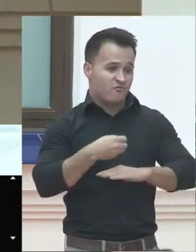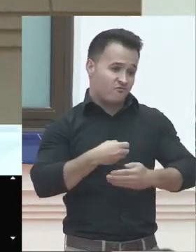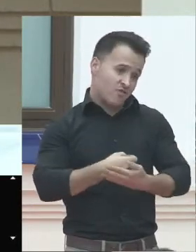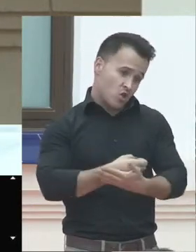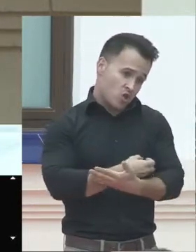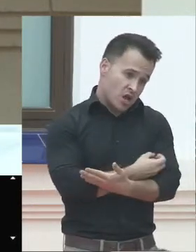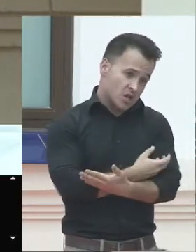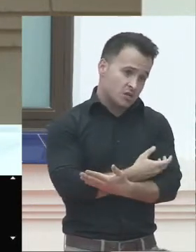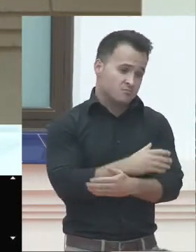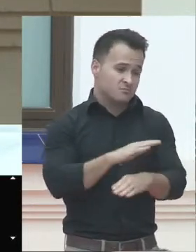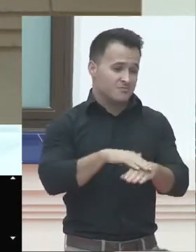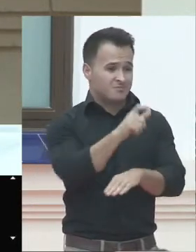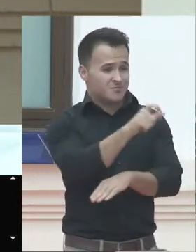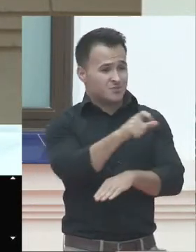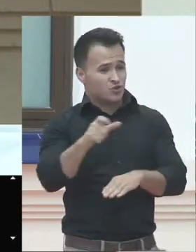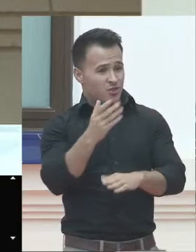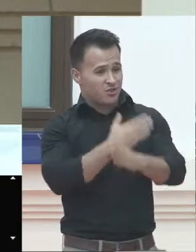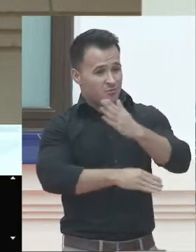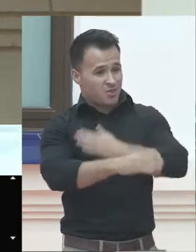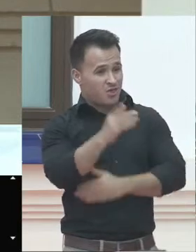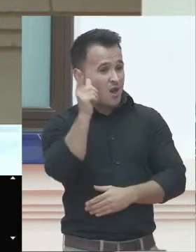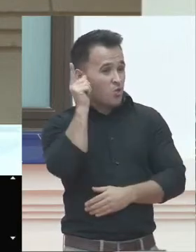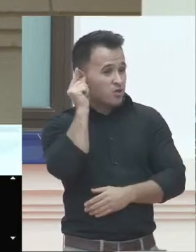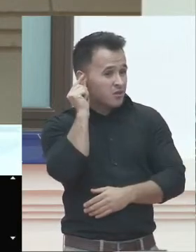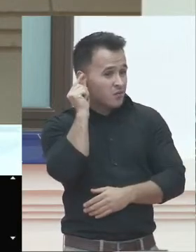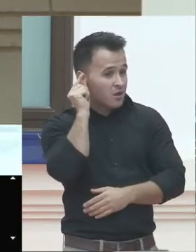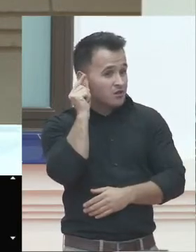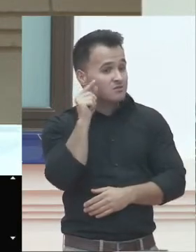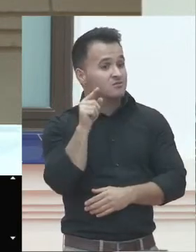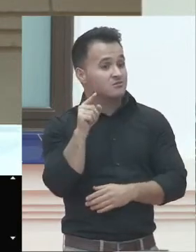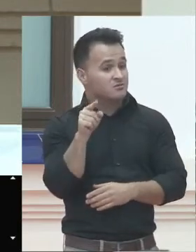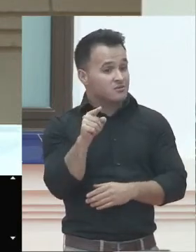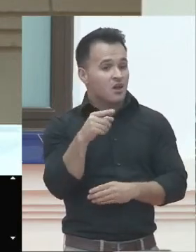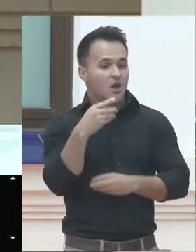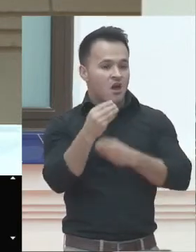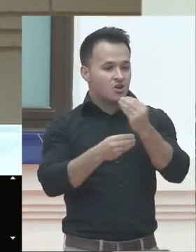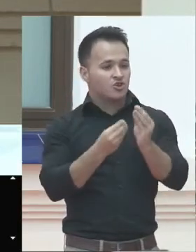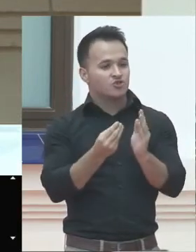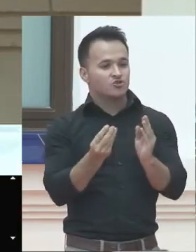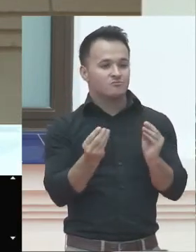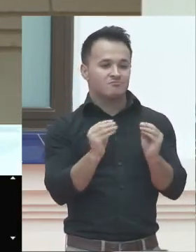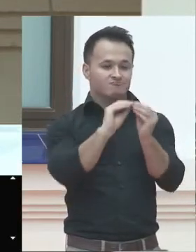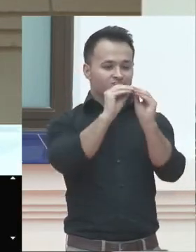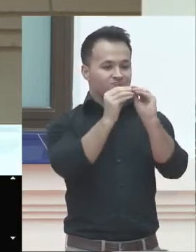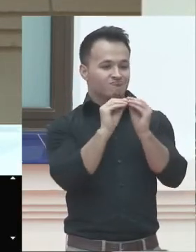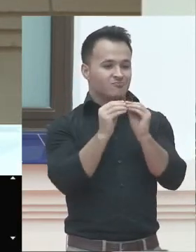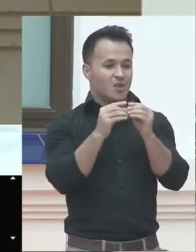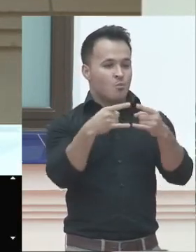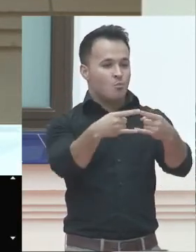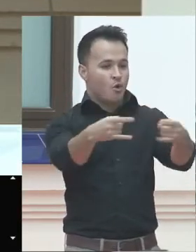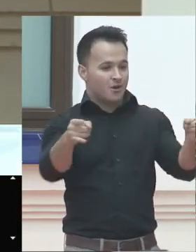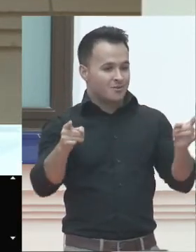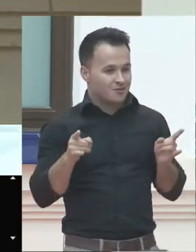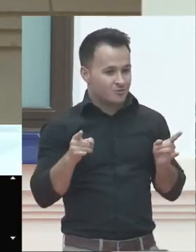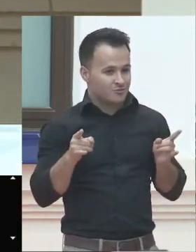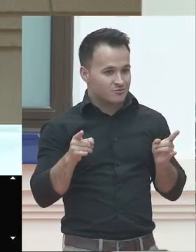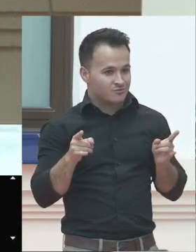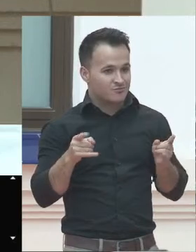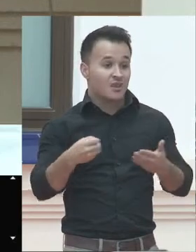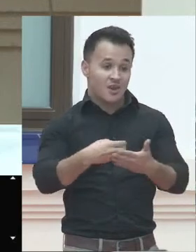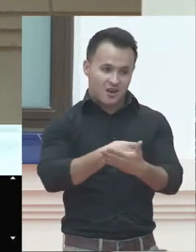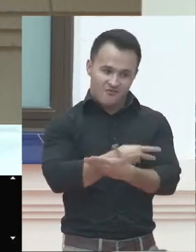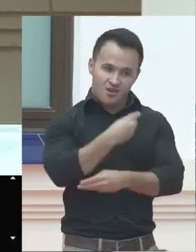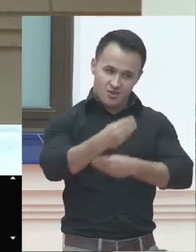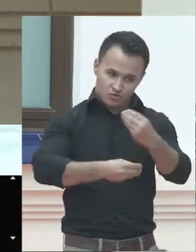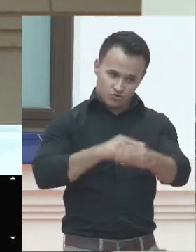ferrocarril, para personas con discapacidad auditiva se han ido realizando la instalación de bucles magnéticos por parte de Renfe